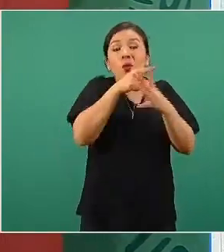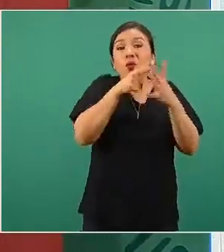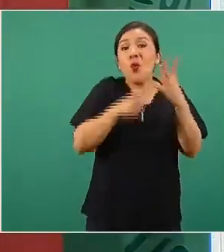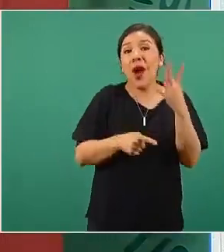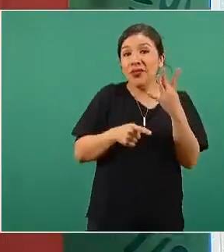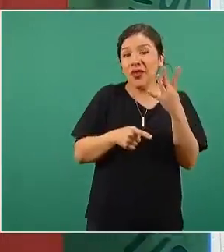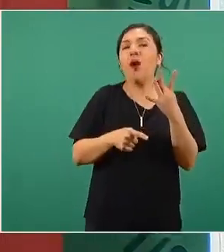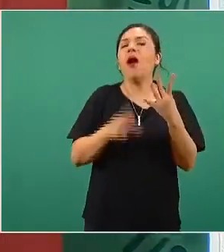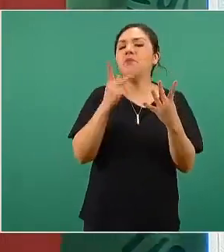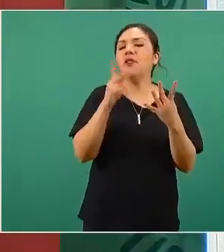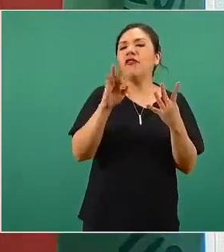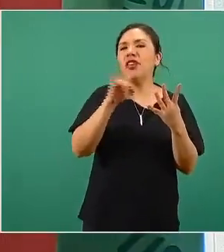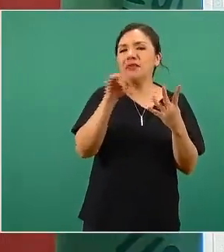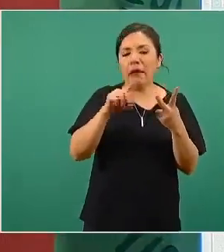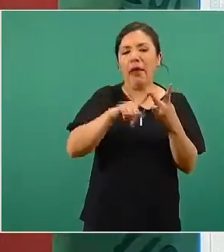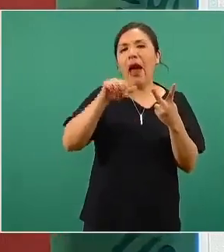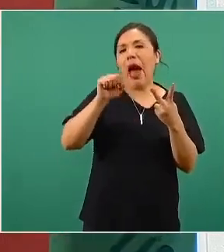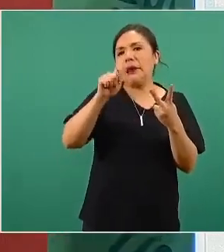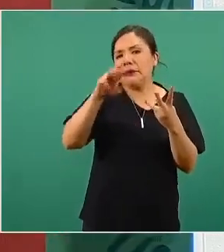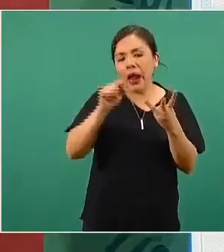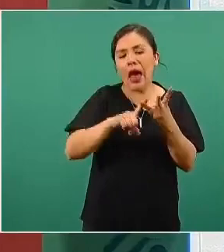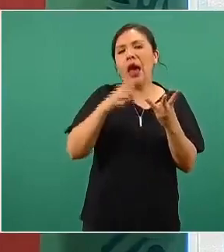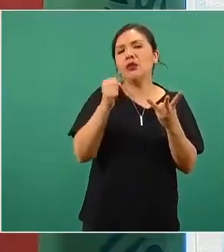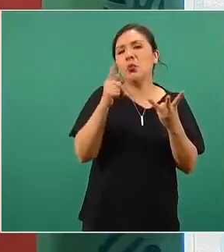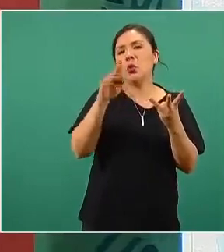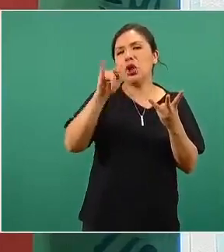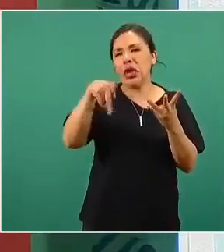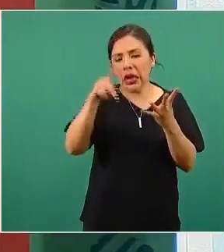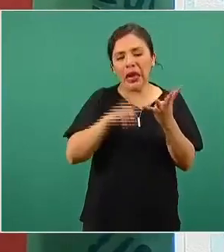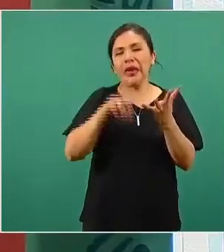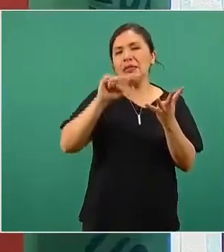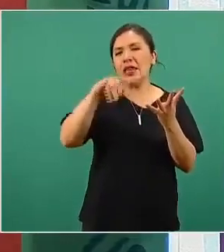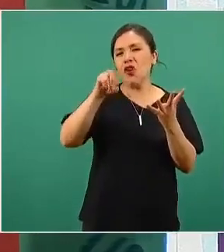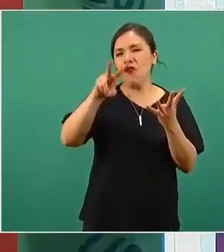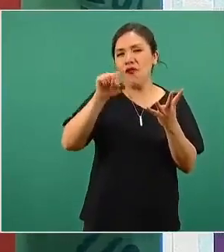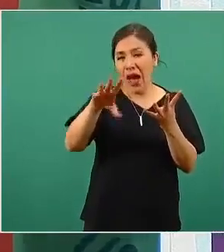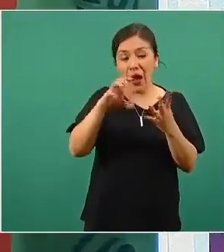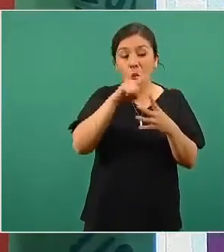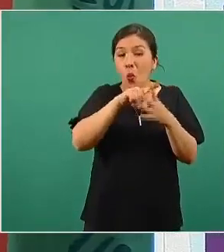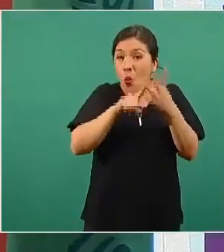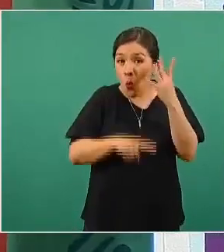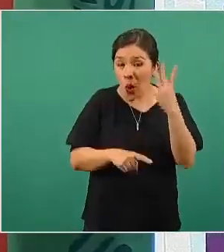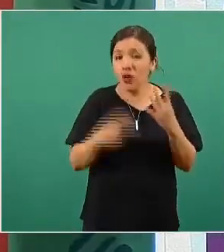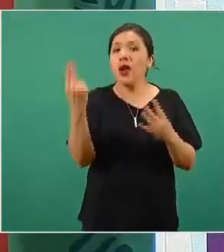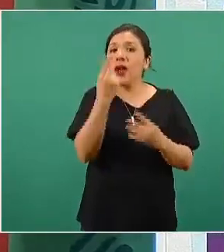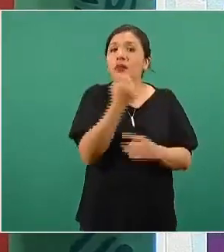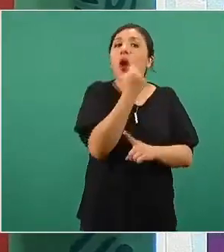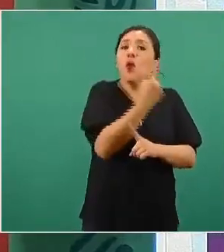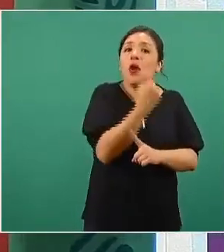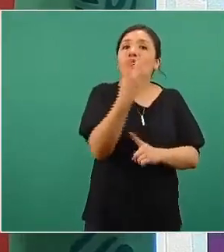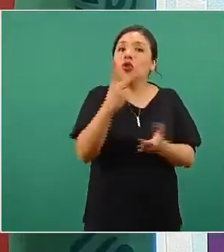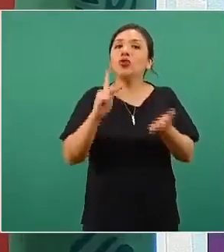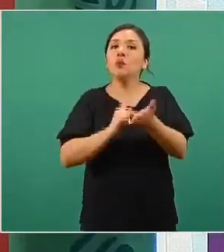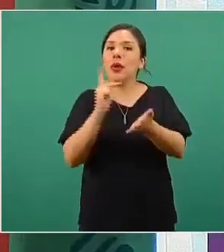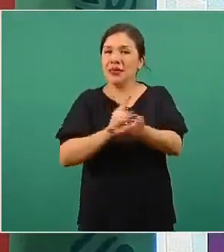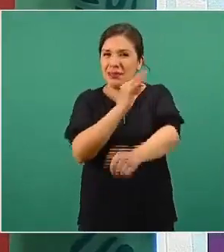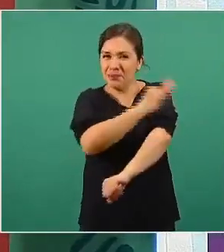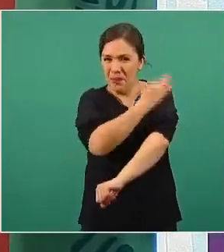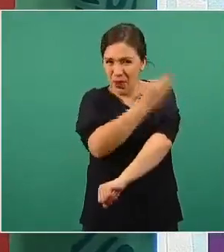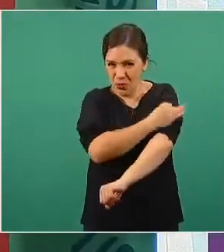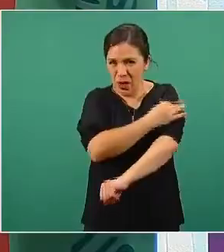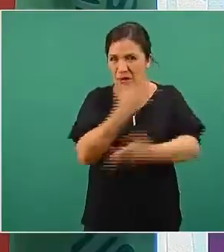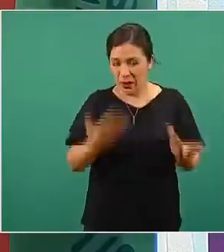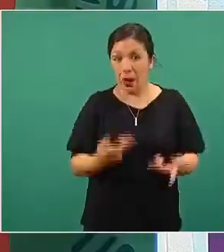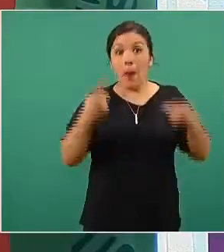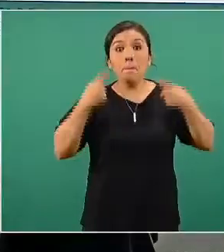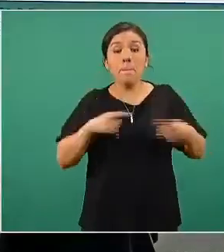vacunas, Pfizer, Astra, Sputnik y Sinovac, necesitan 2 dosis. De modo que una persona que